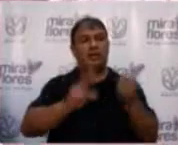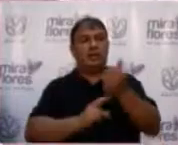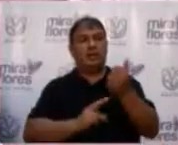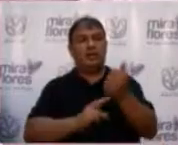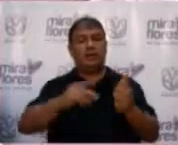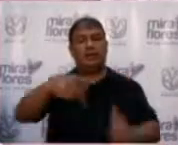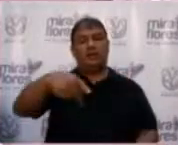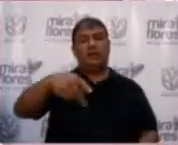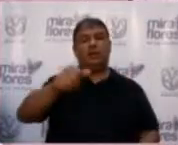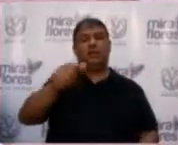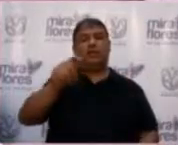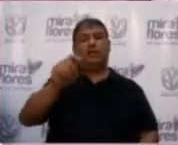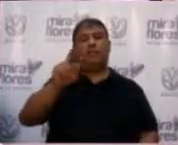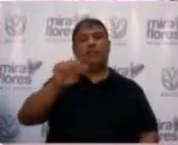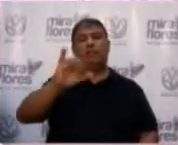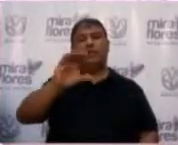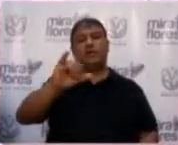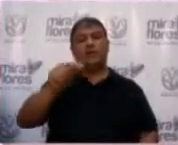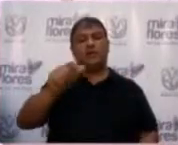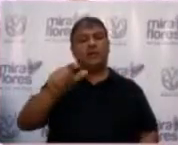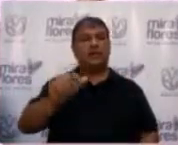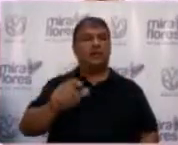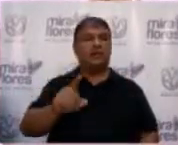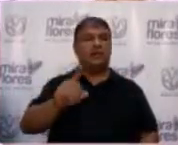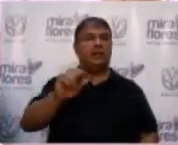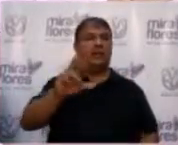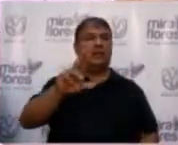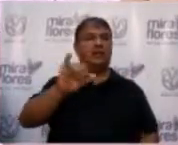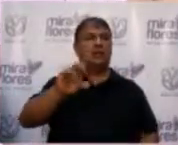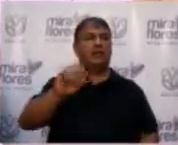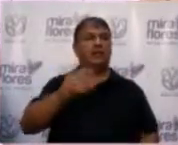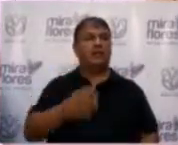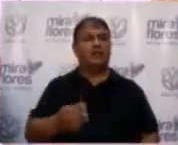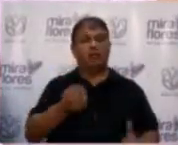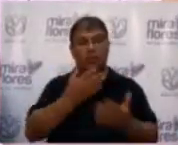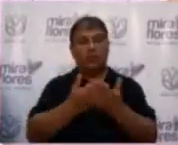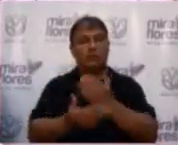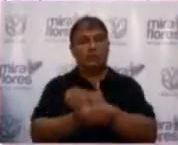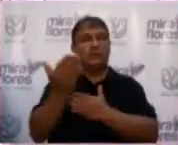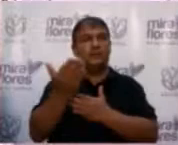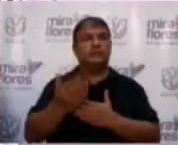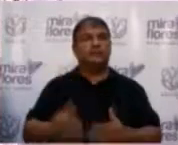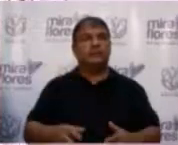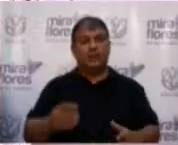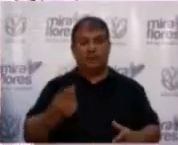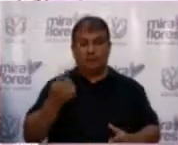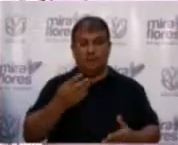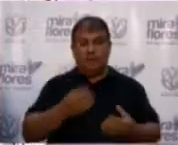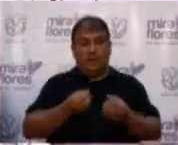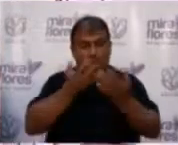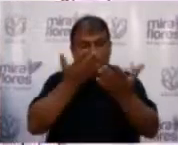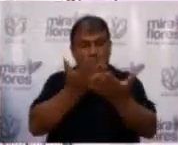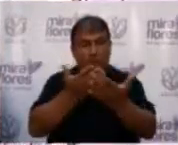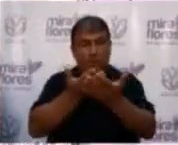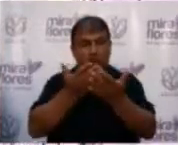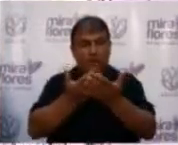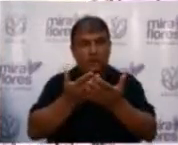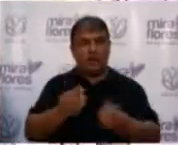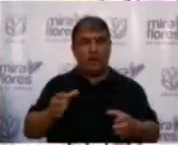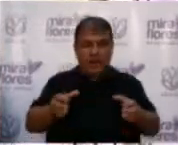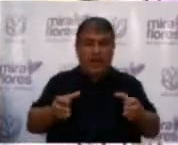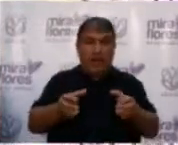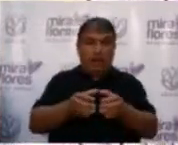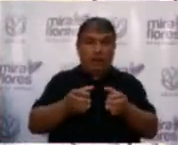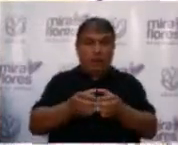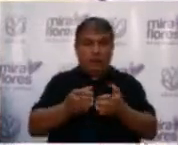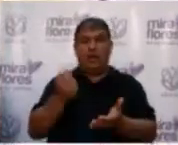regidora Patricia del Río Jiménez de Olavide. Gracias, señor alcalde. Buenos días. Simplemente para informar, en la comisión